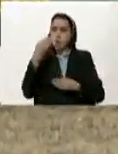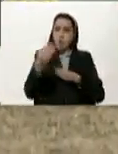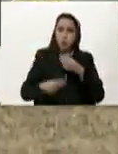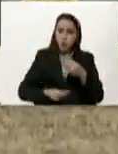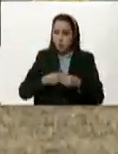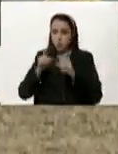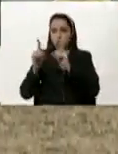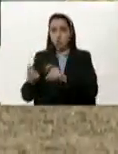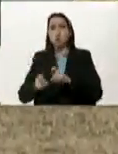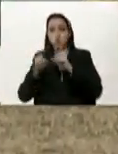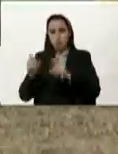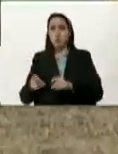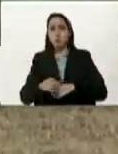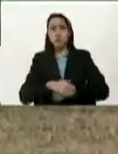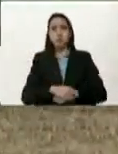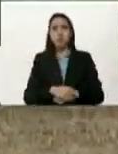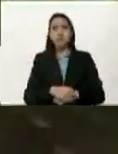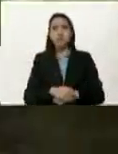branco presidente